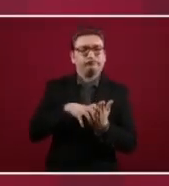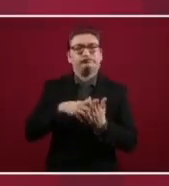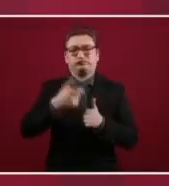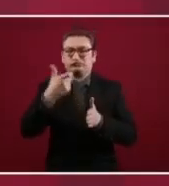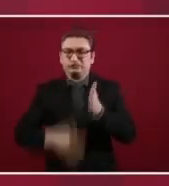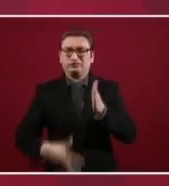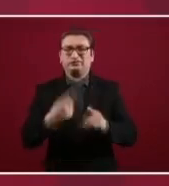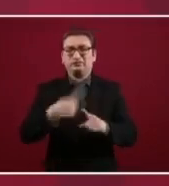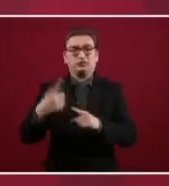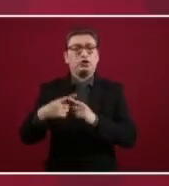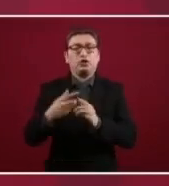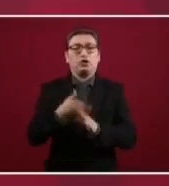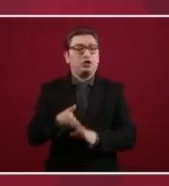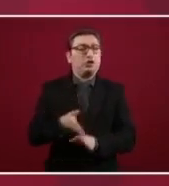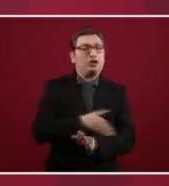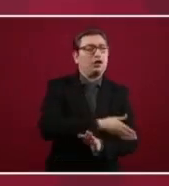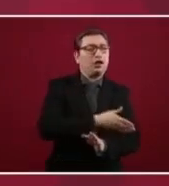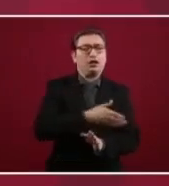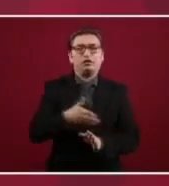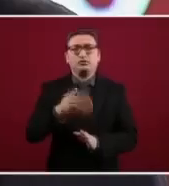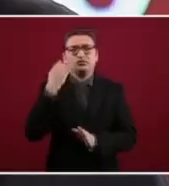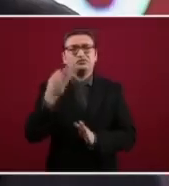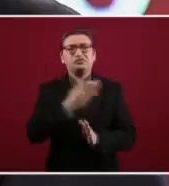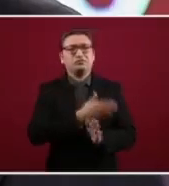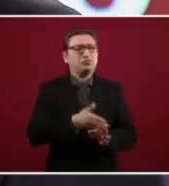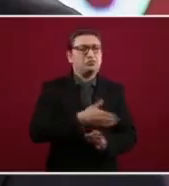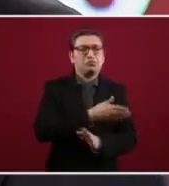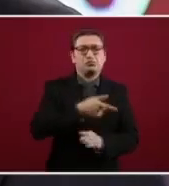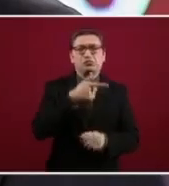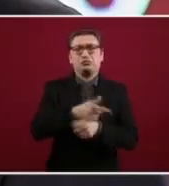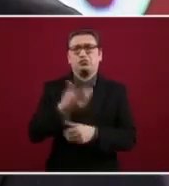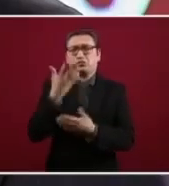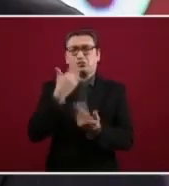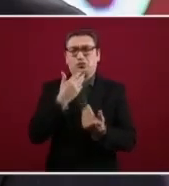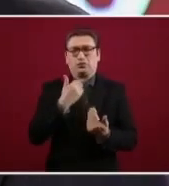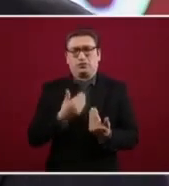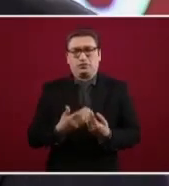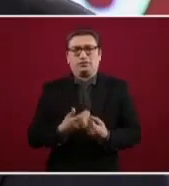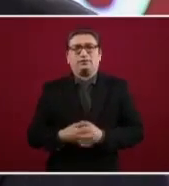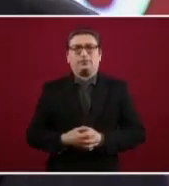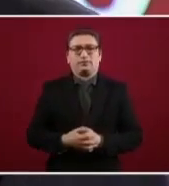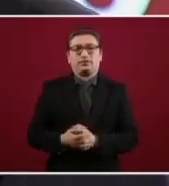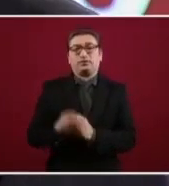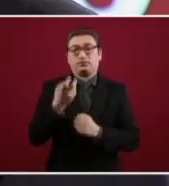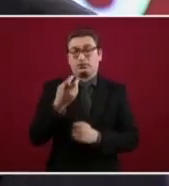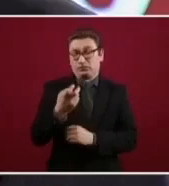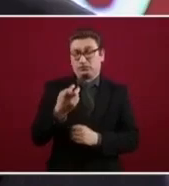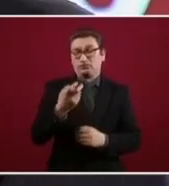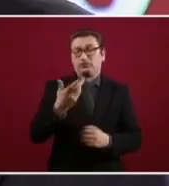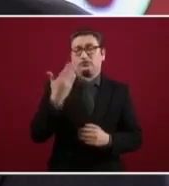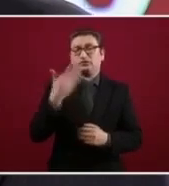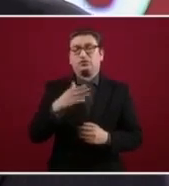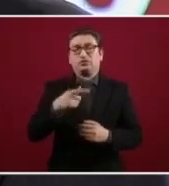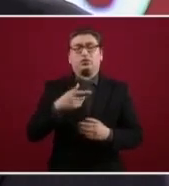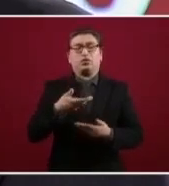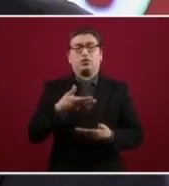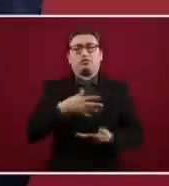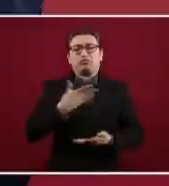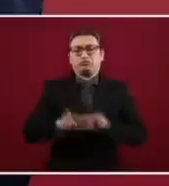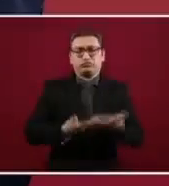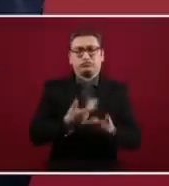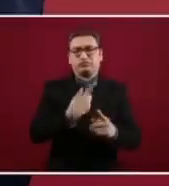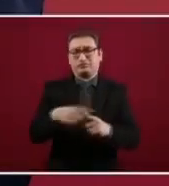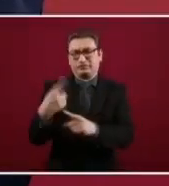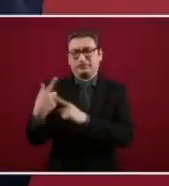encontrarán en ninguna otra época del año con promociones y condiciones